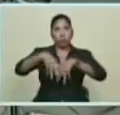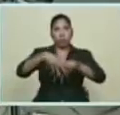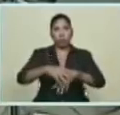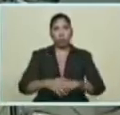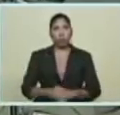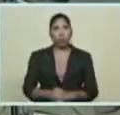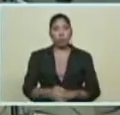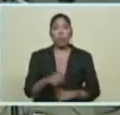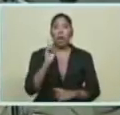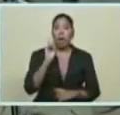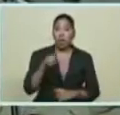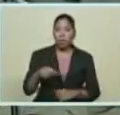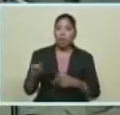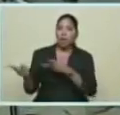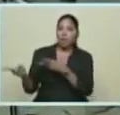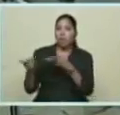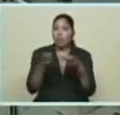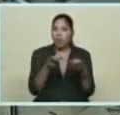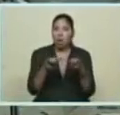Queridos invitados especiales,